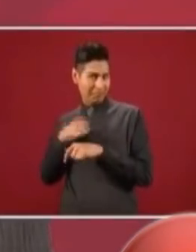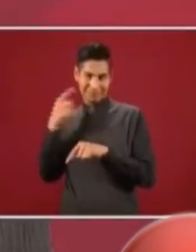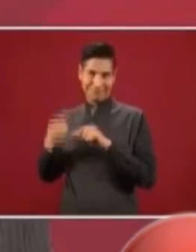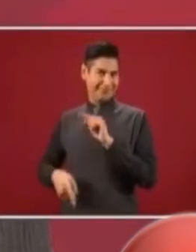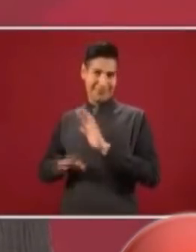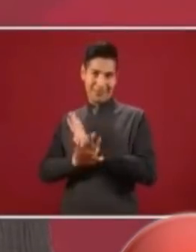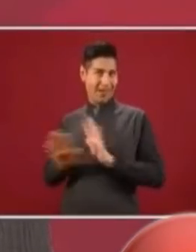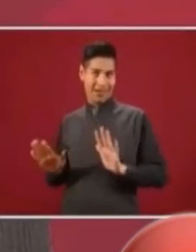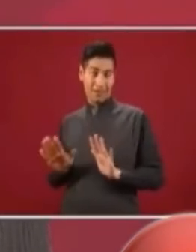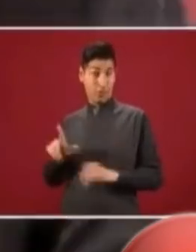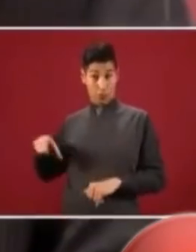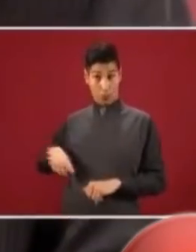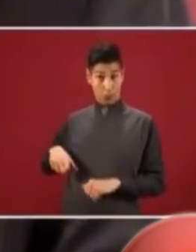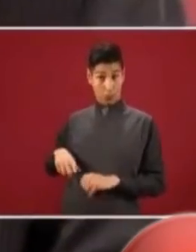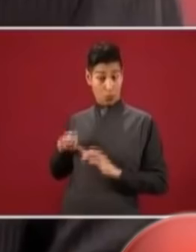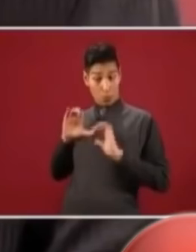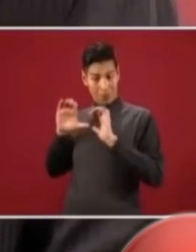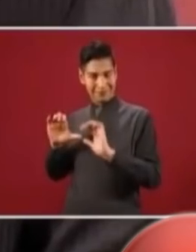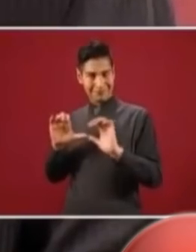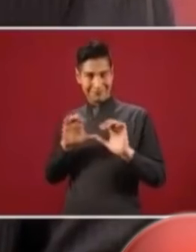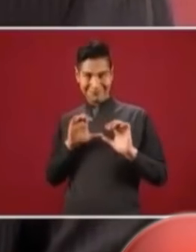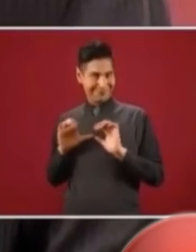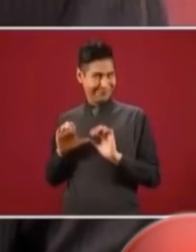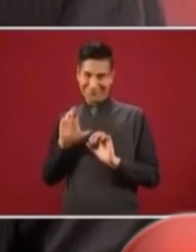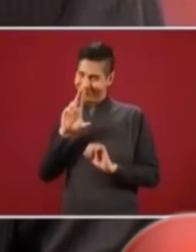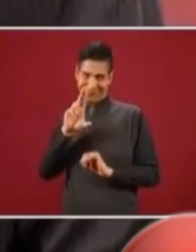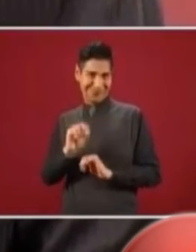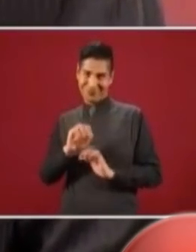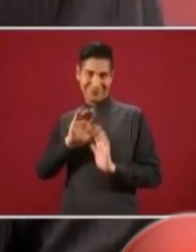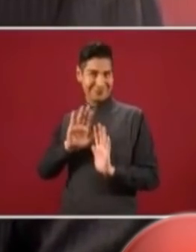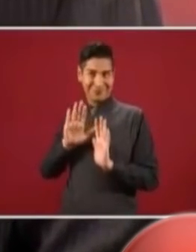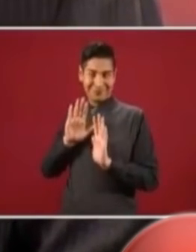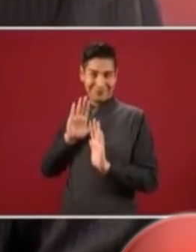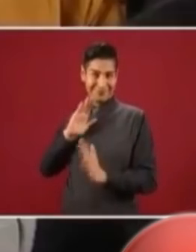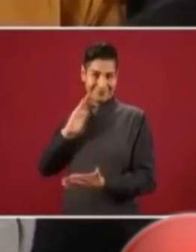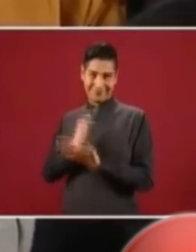gobierno. Ahora el que la hace, la paga.